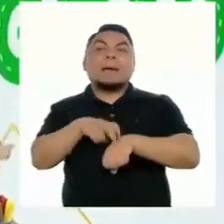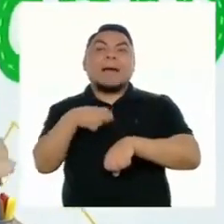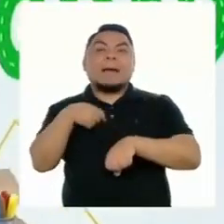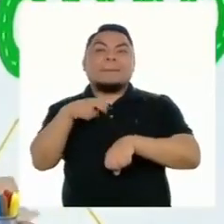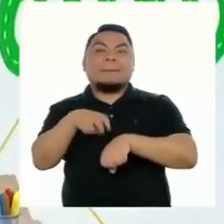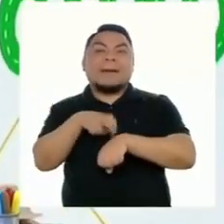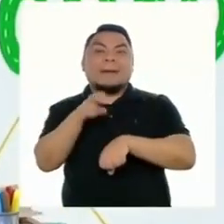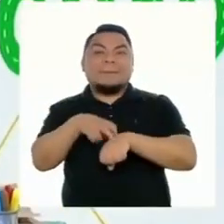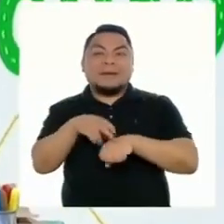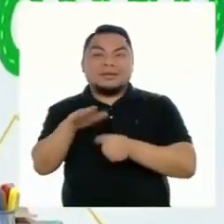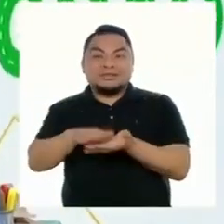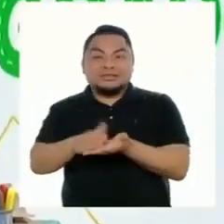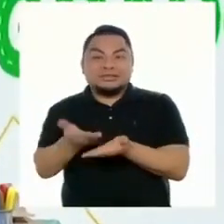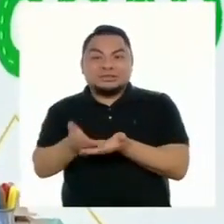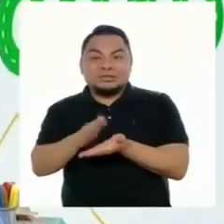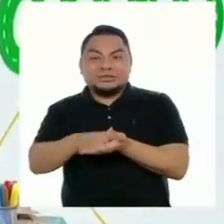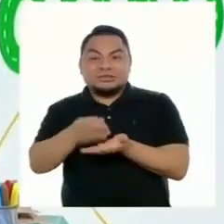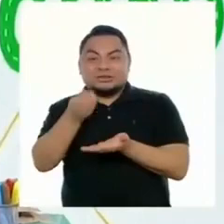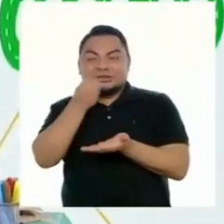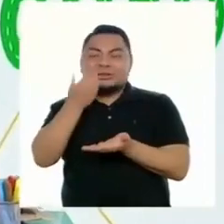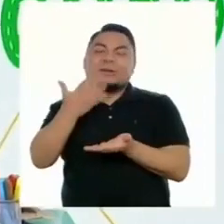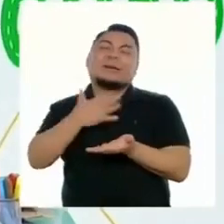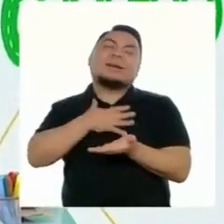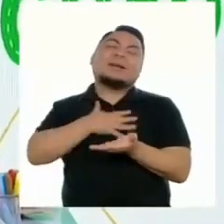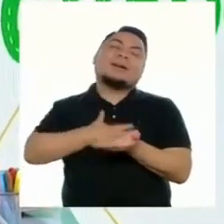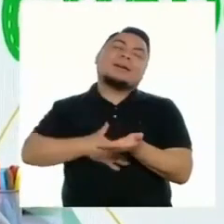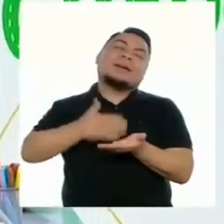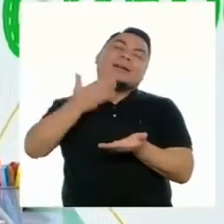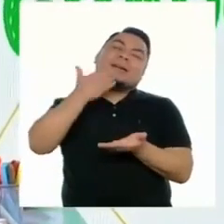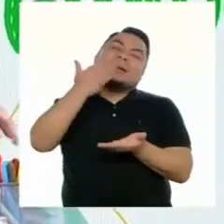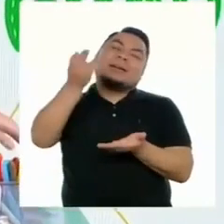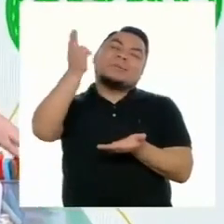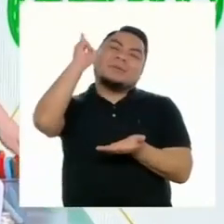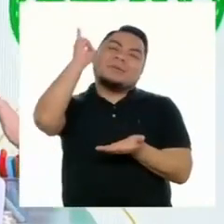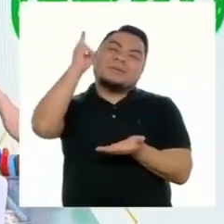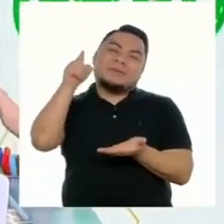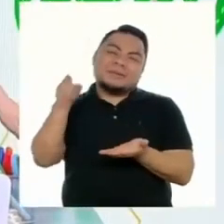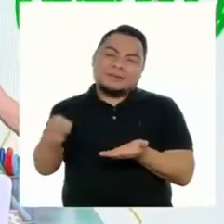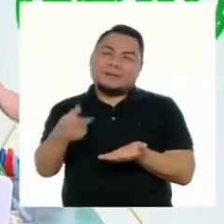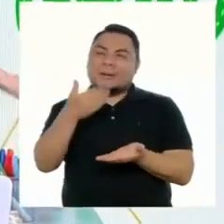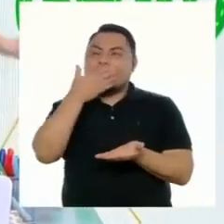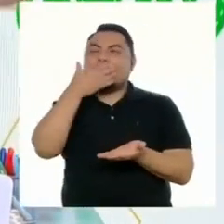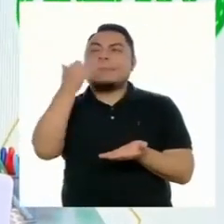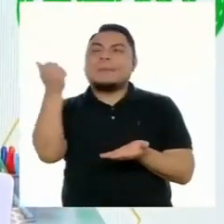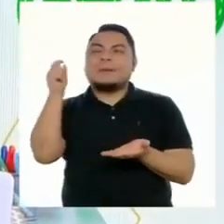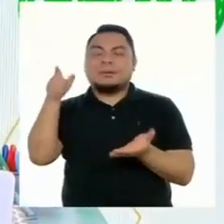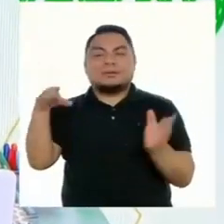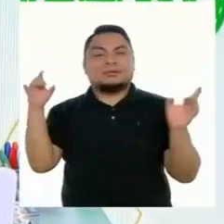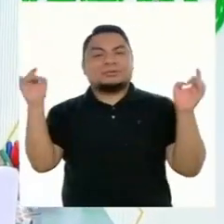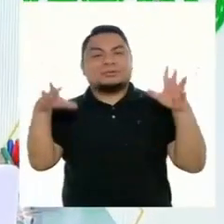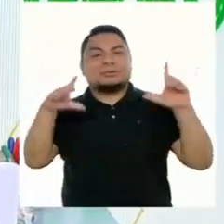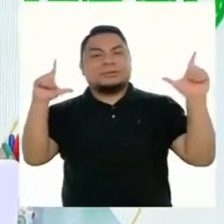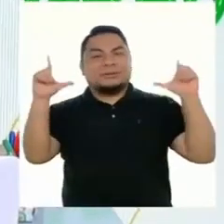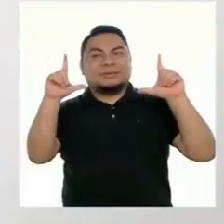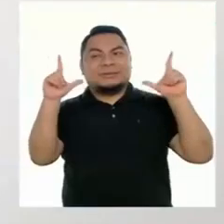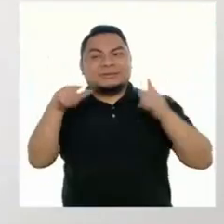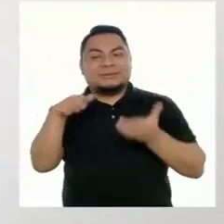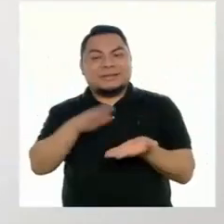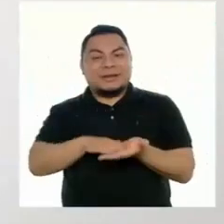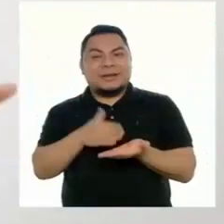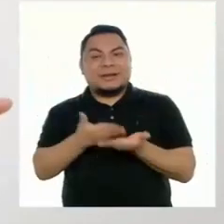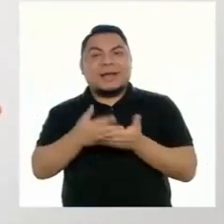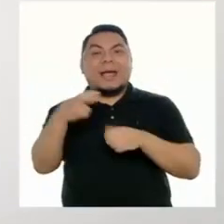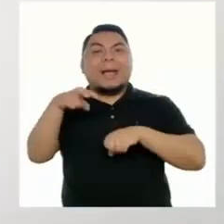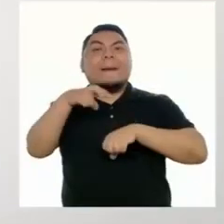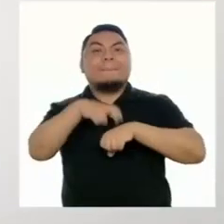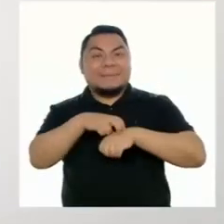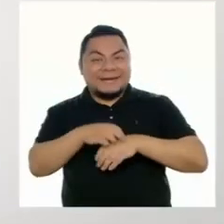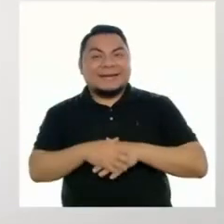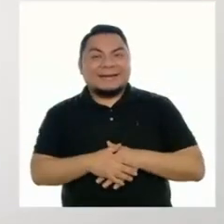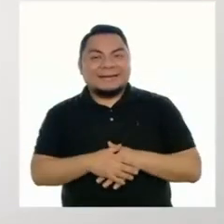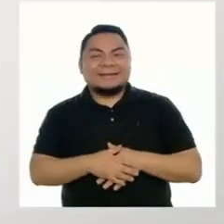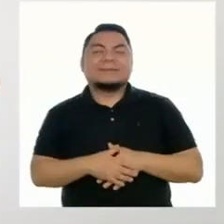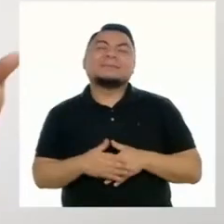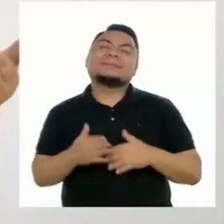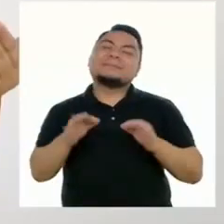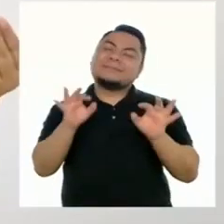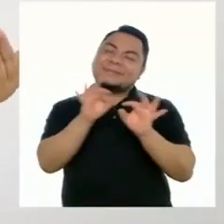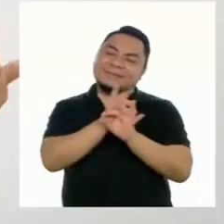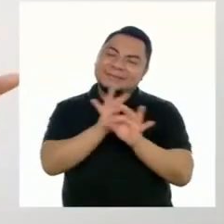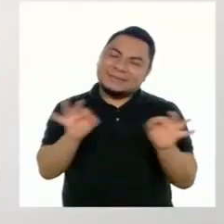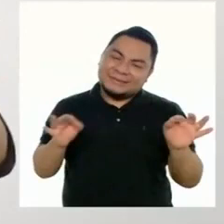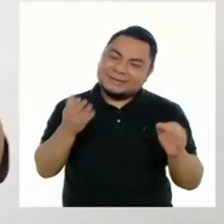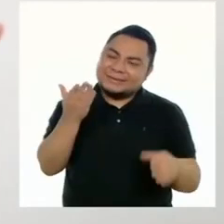¡Oh, gracias, profesora! Usted es mejor que la magia de la televisión. De nada,